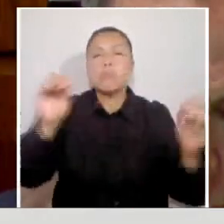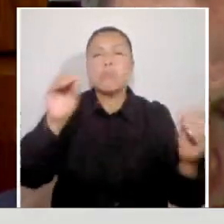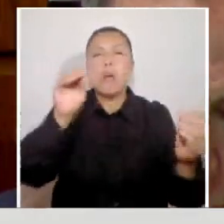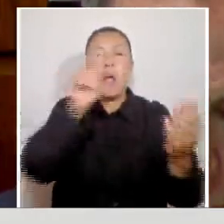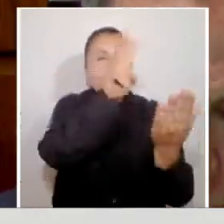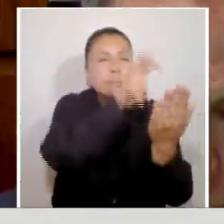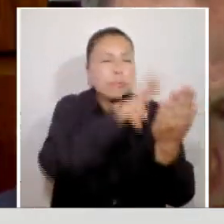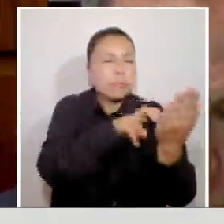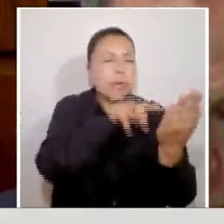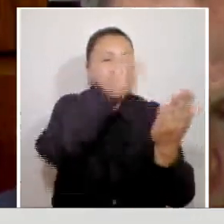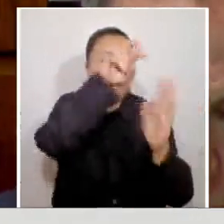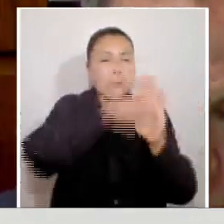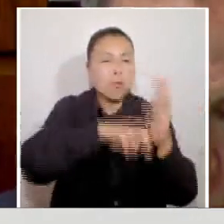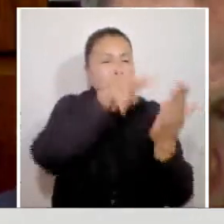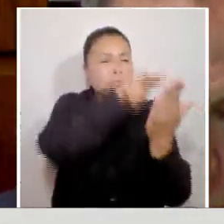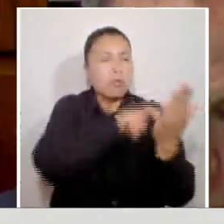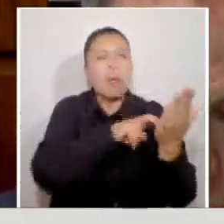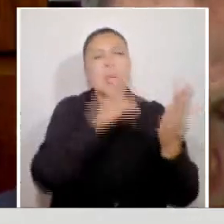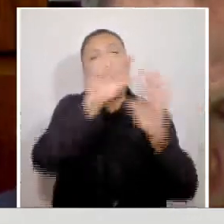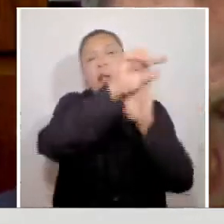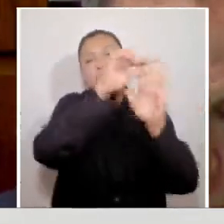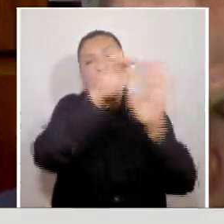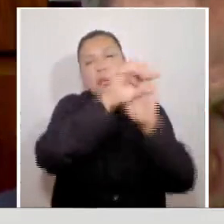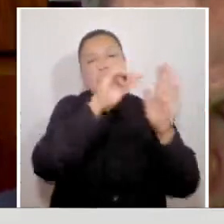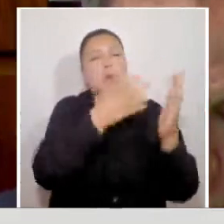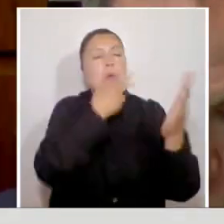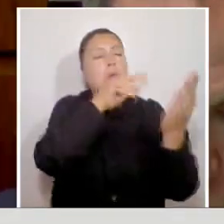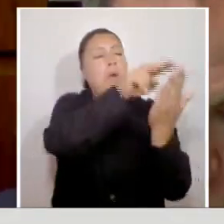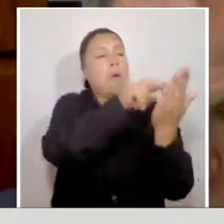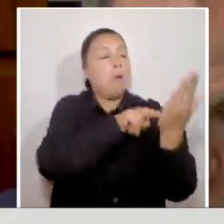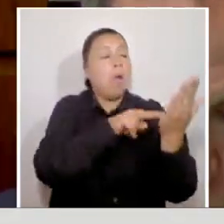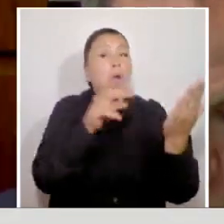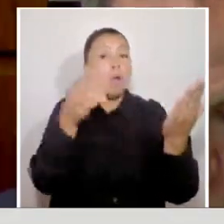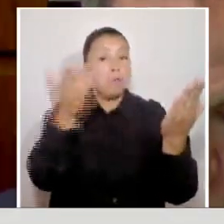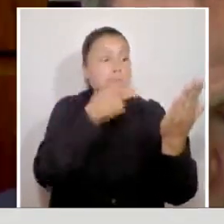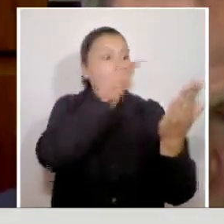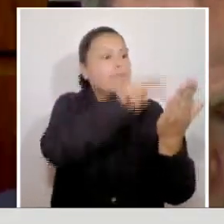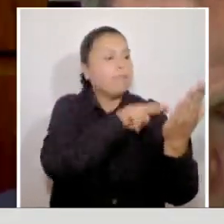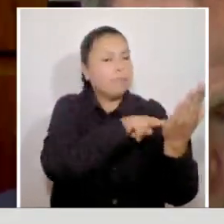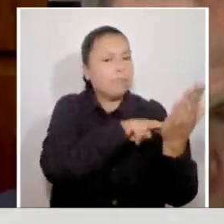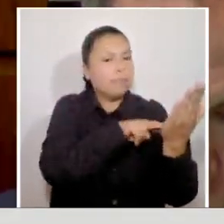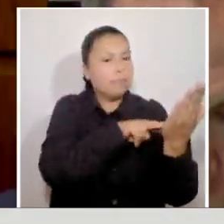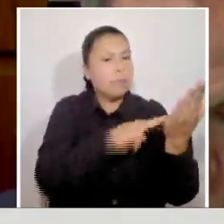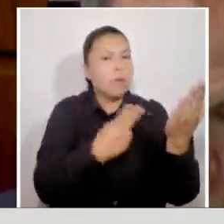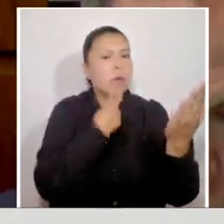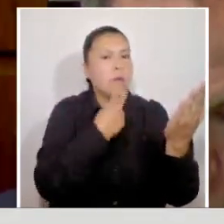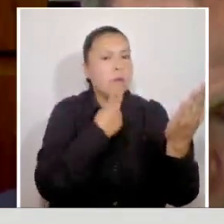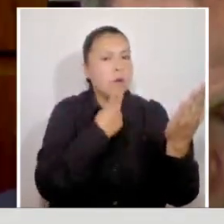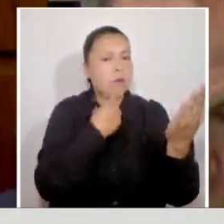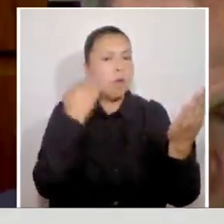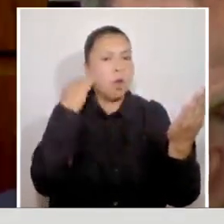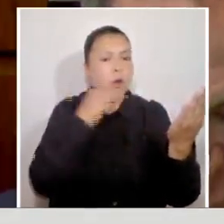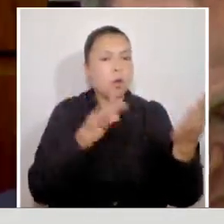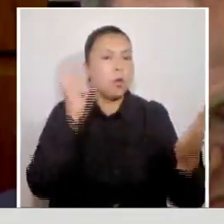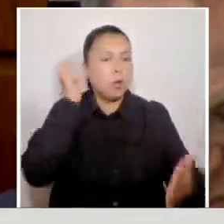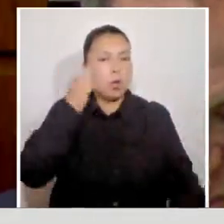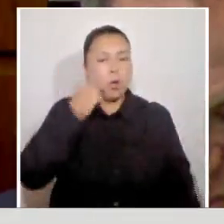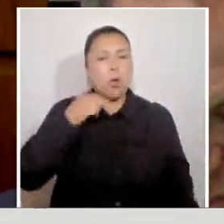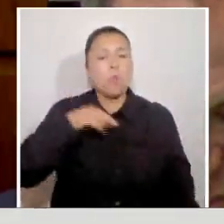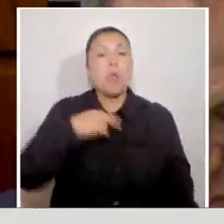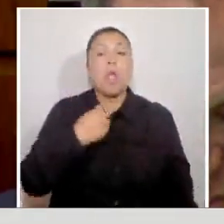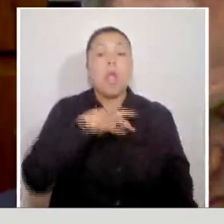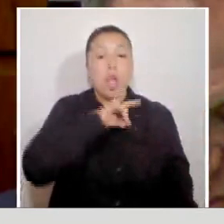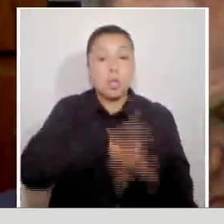allá de quedarse con los títulos lo invito a ver la realidad que viven los niños en Chile de padres